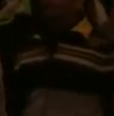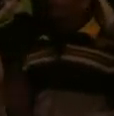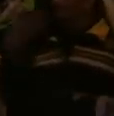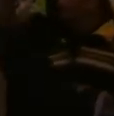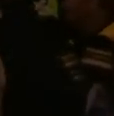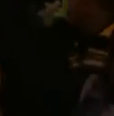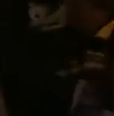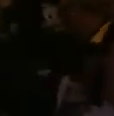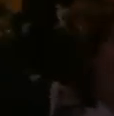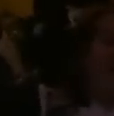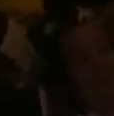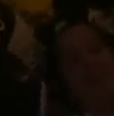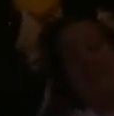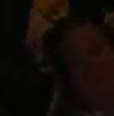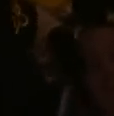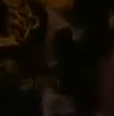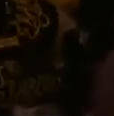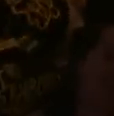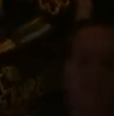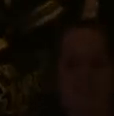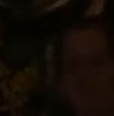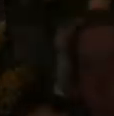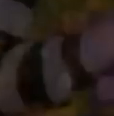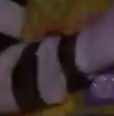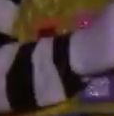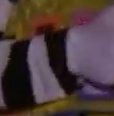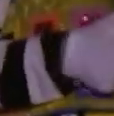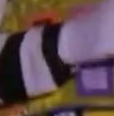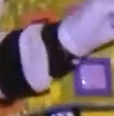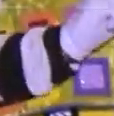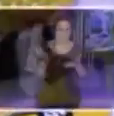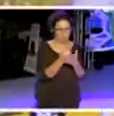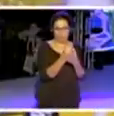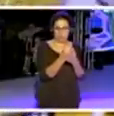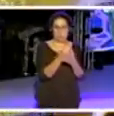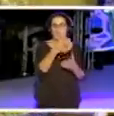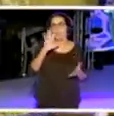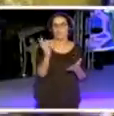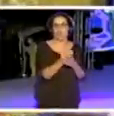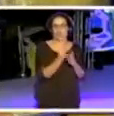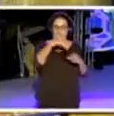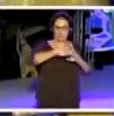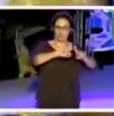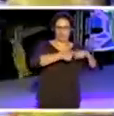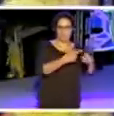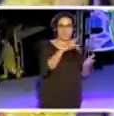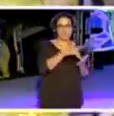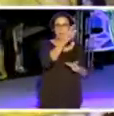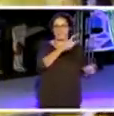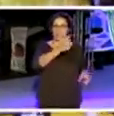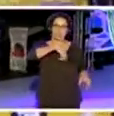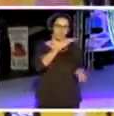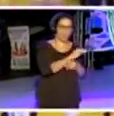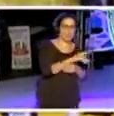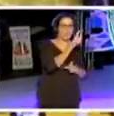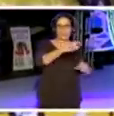uno de los momentos más esperados, la despedida. Cada uno, que todos en nuestra familia tenemos algunos, siempre gente que cuidamos, gente mayor, hermanos que no pueden